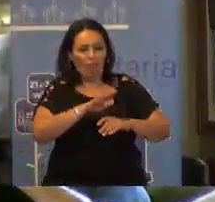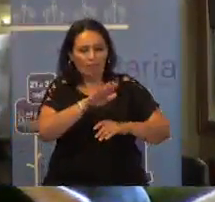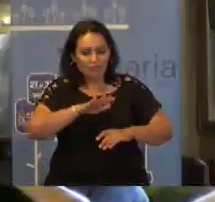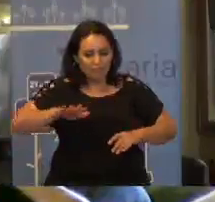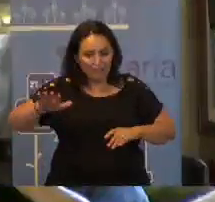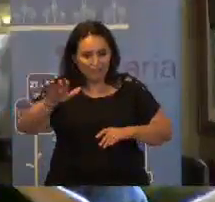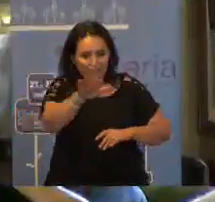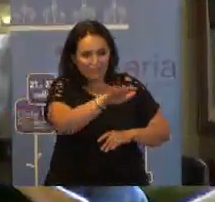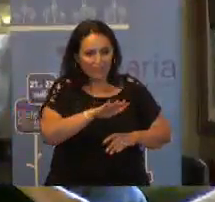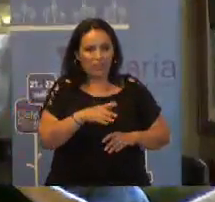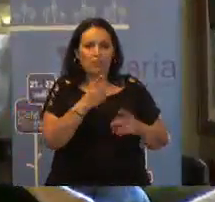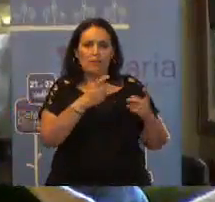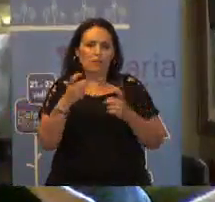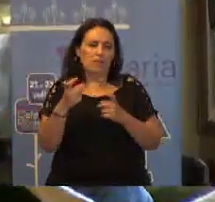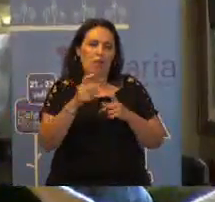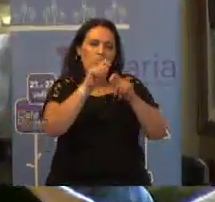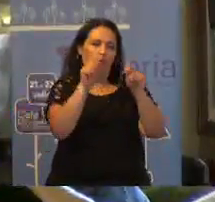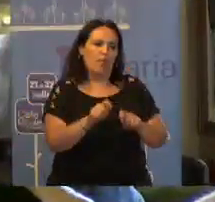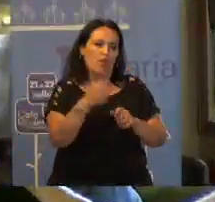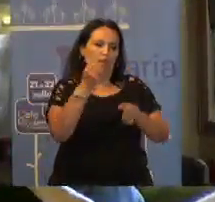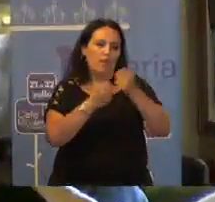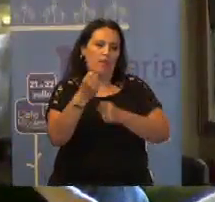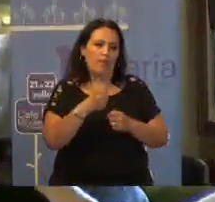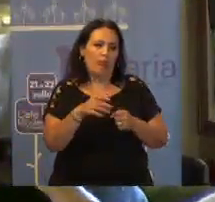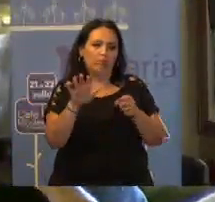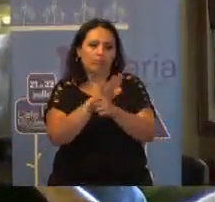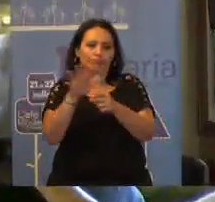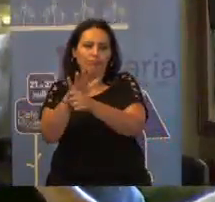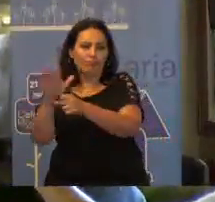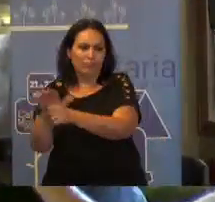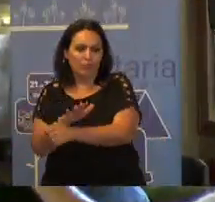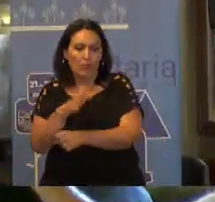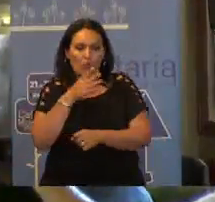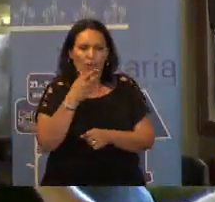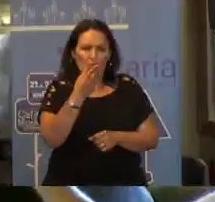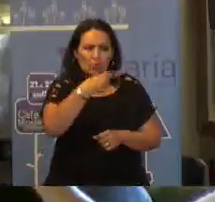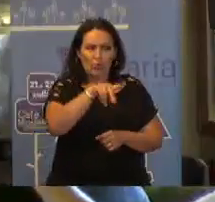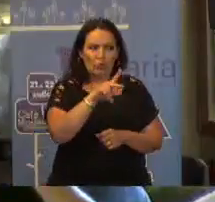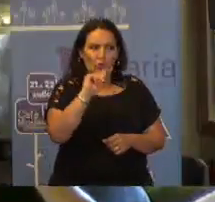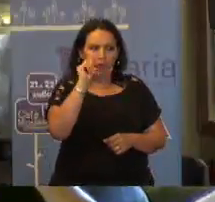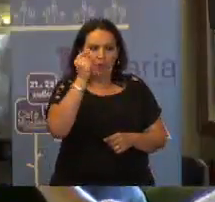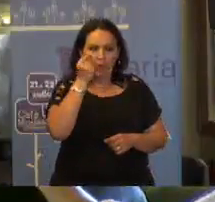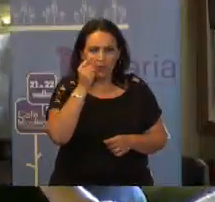de financiación local, porque senón os proxectos os estades vendo os grandes problemas que teñen os